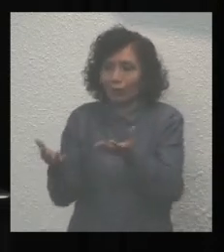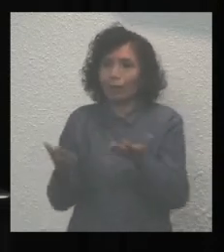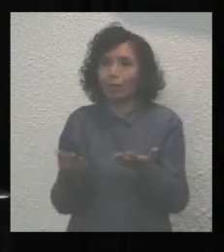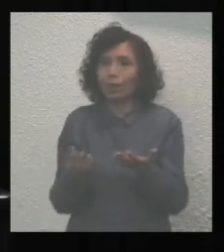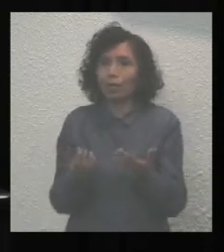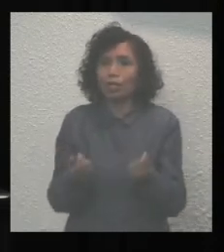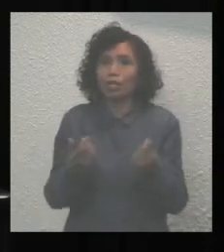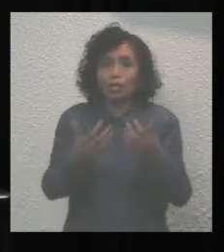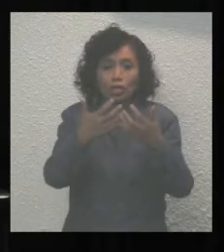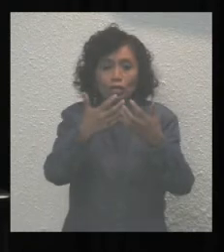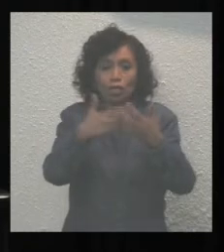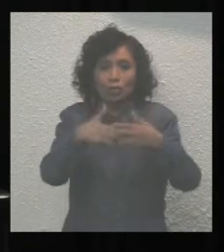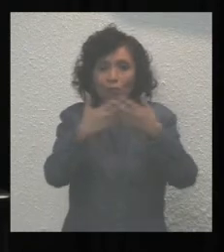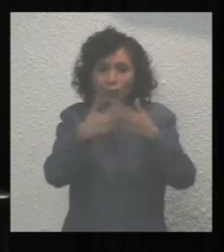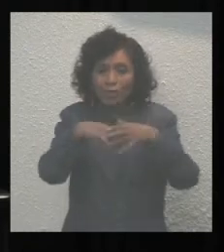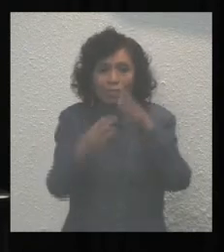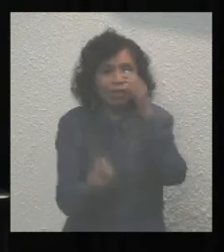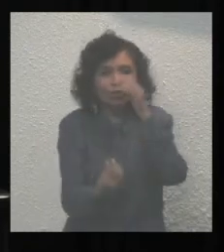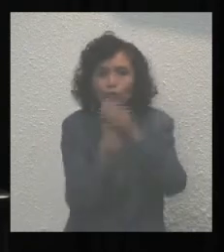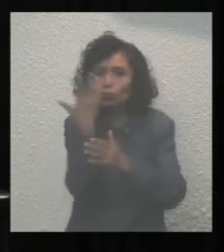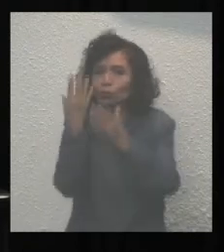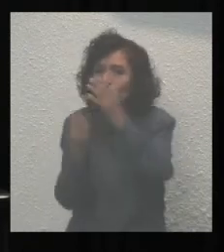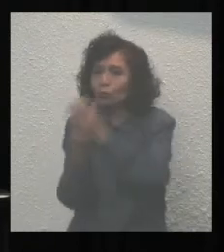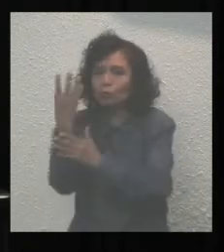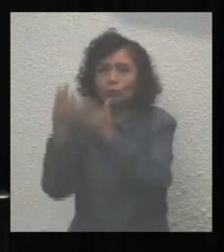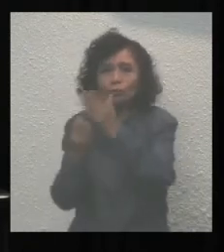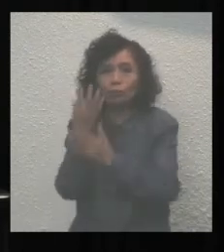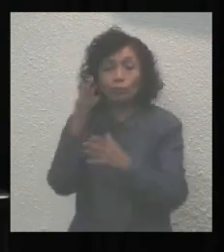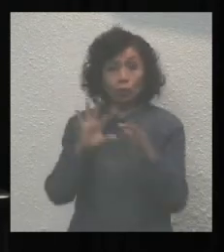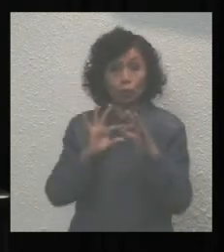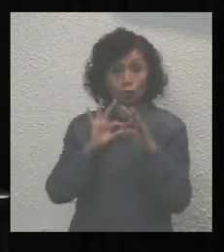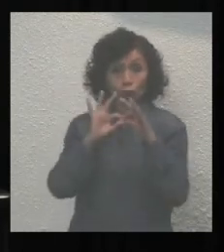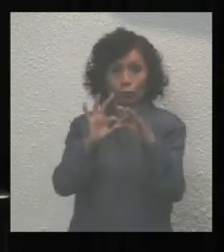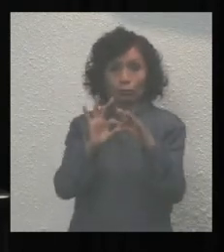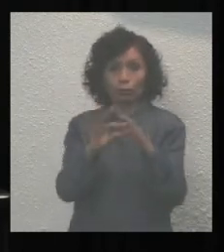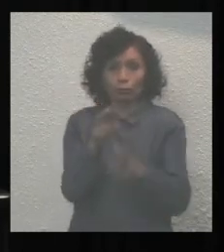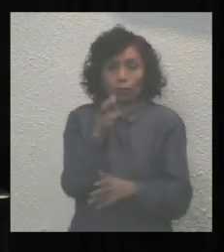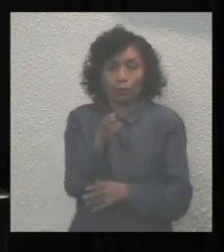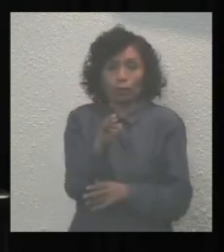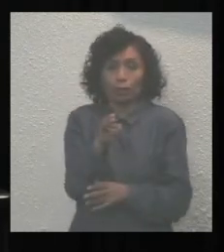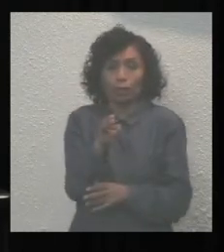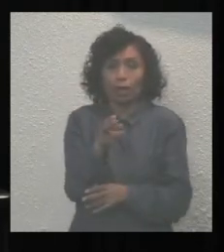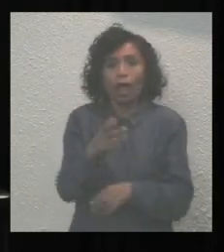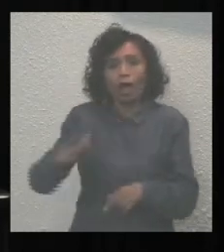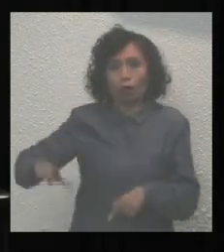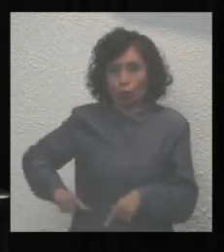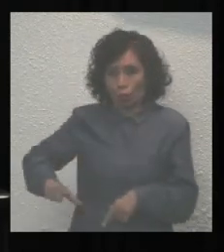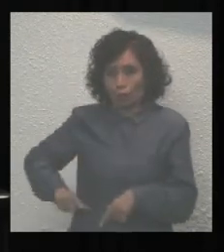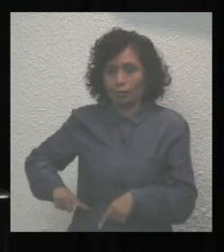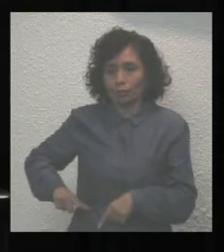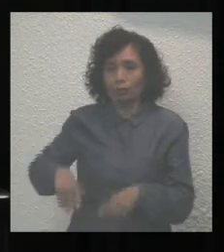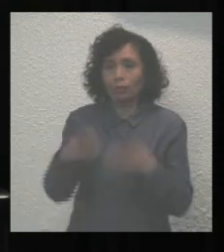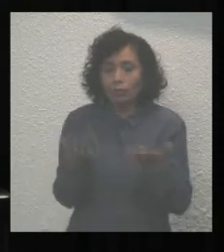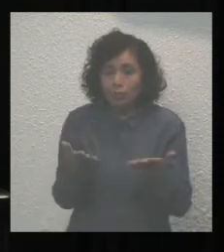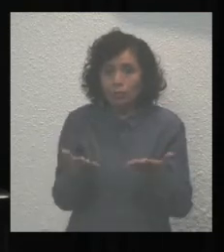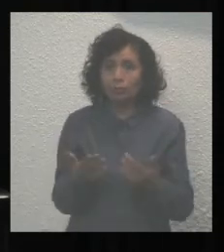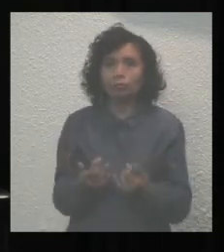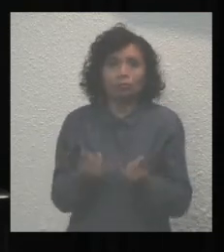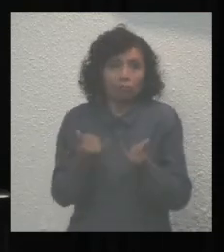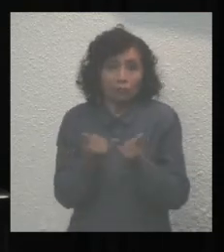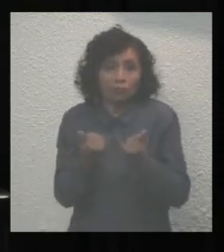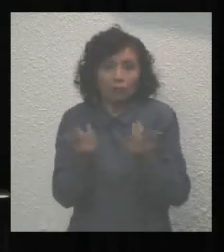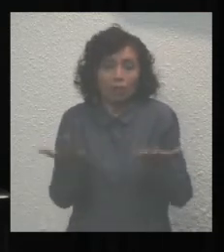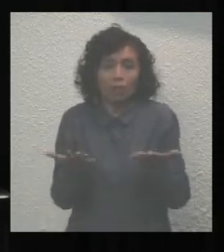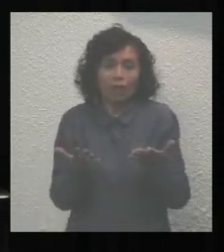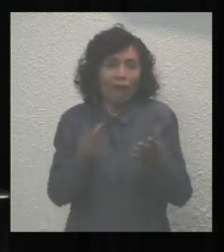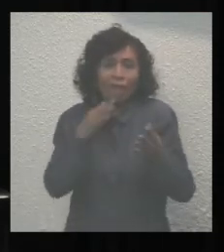de nuevos emprendimientos donde su aliado principal sea su gobierno de igual manera nos queda